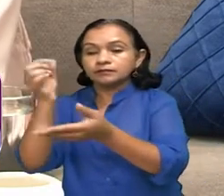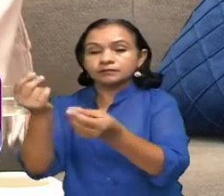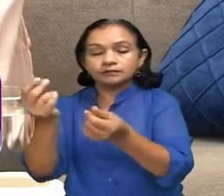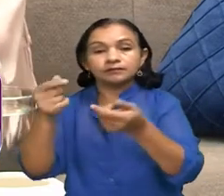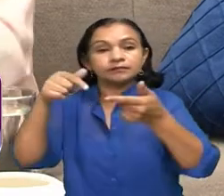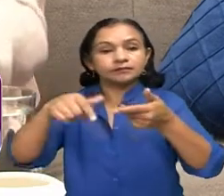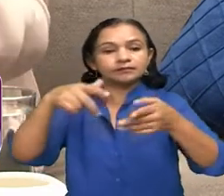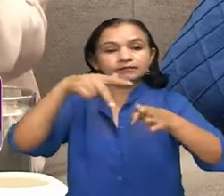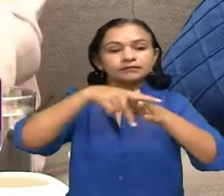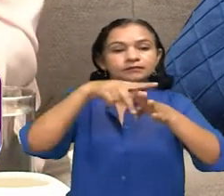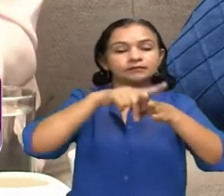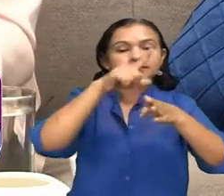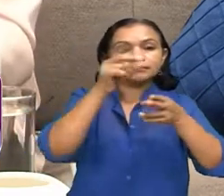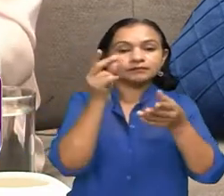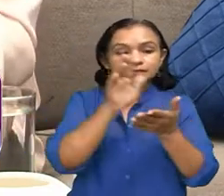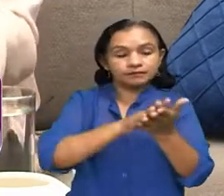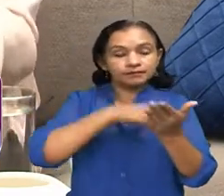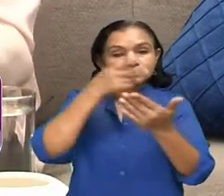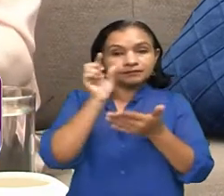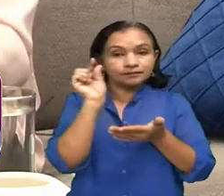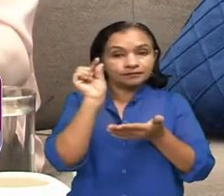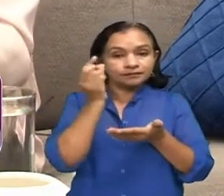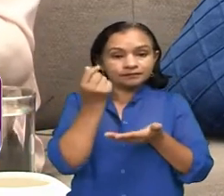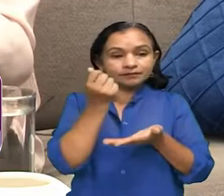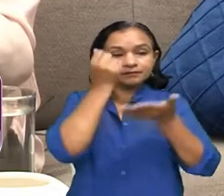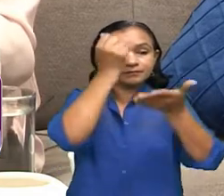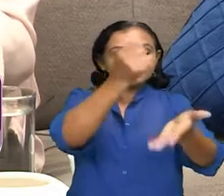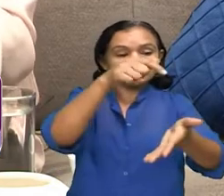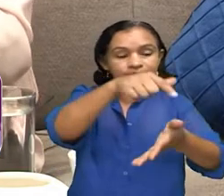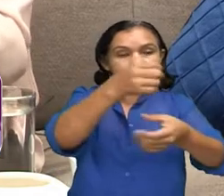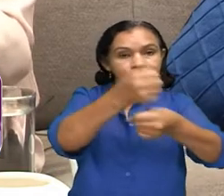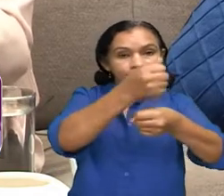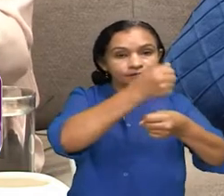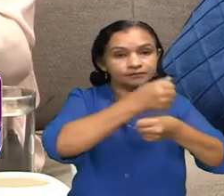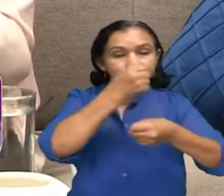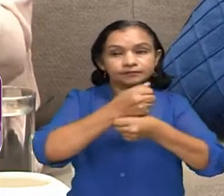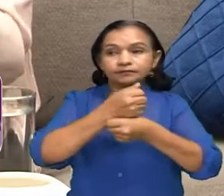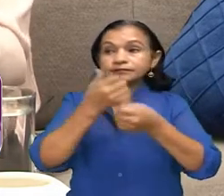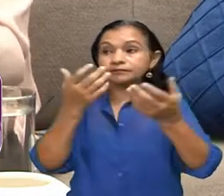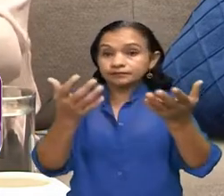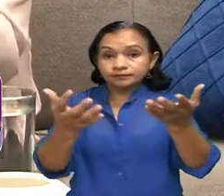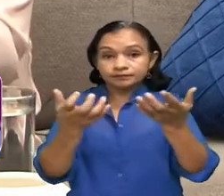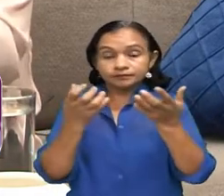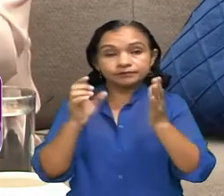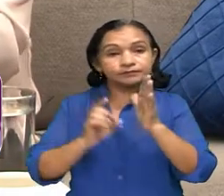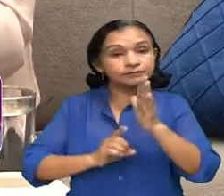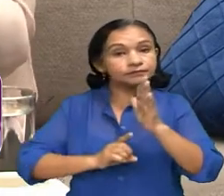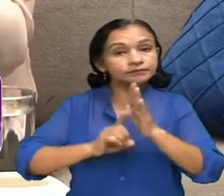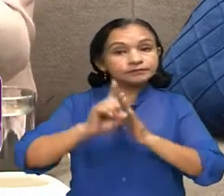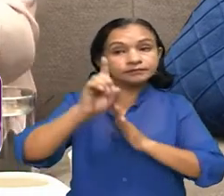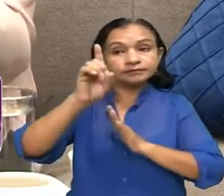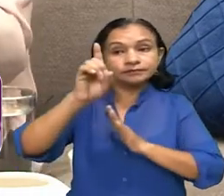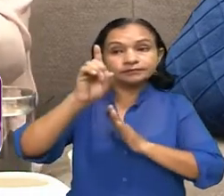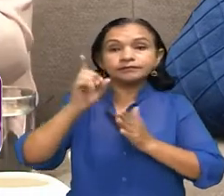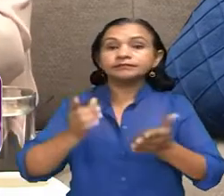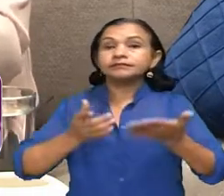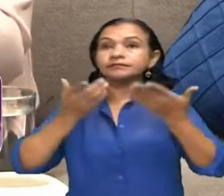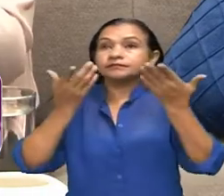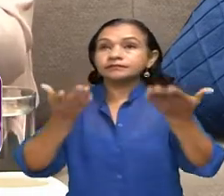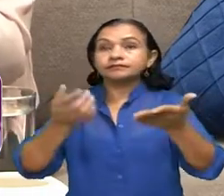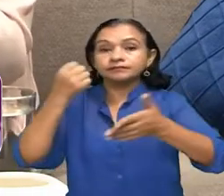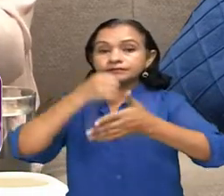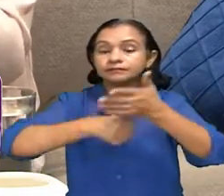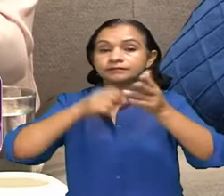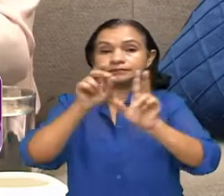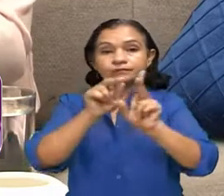campo. Entonces, los programas y estas políticas, ¿verdad?, con el ánimo de venir desarrollando y dándole fuerza al